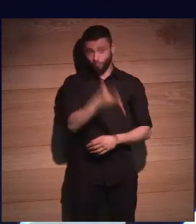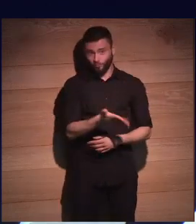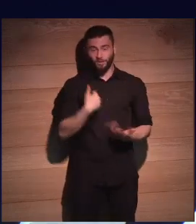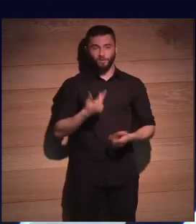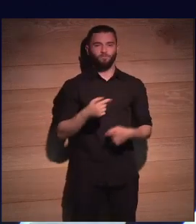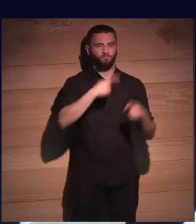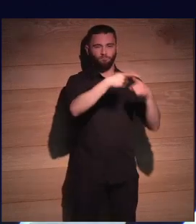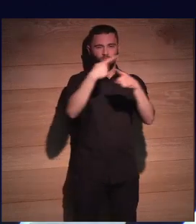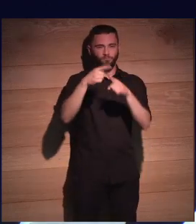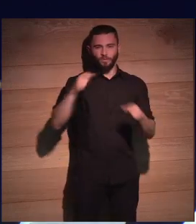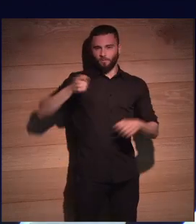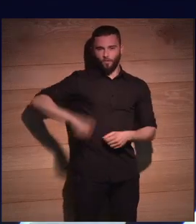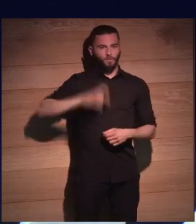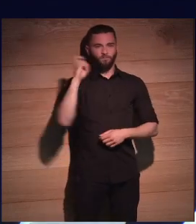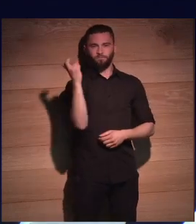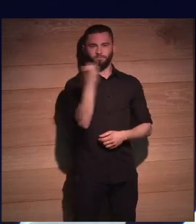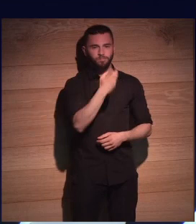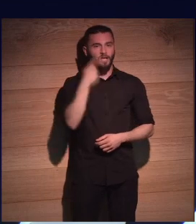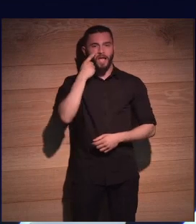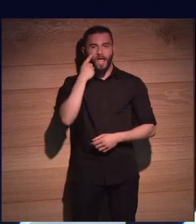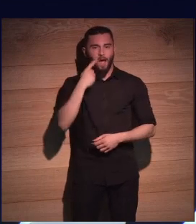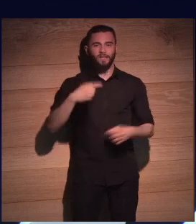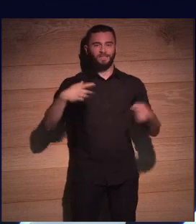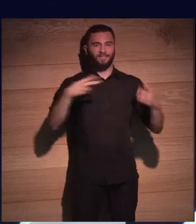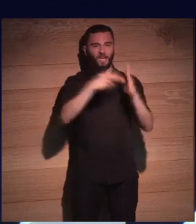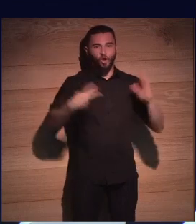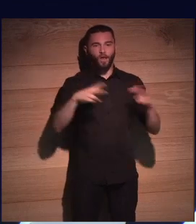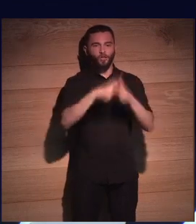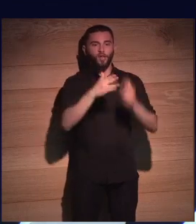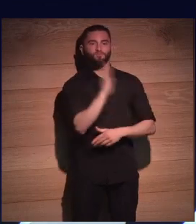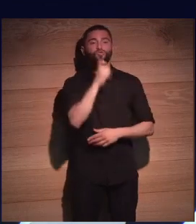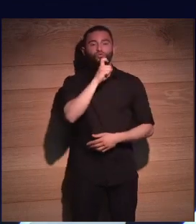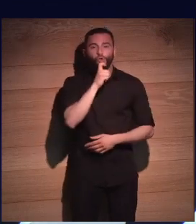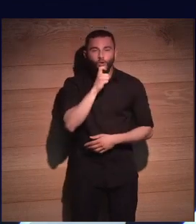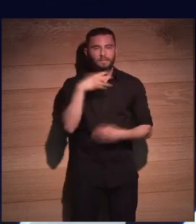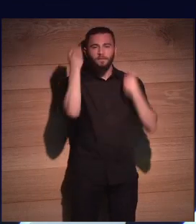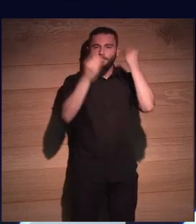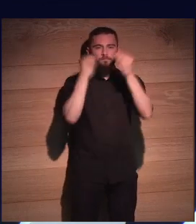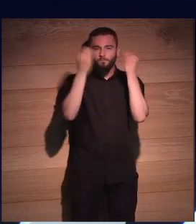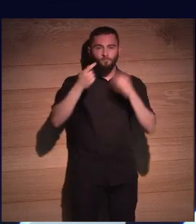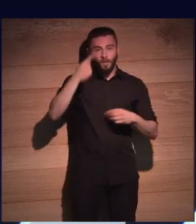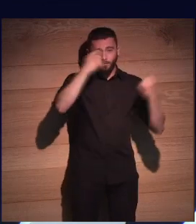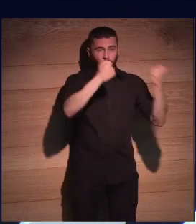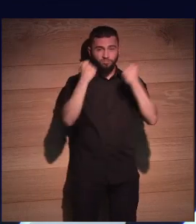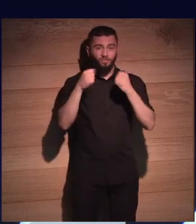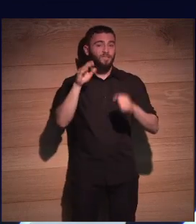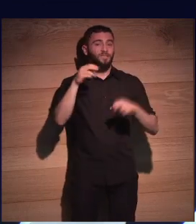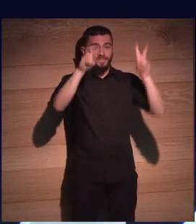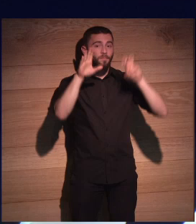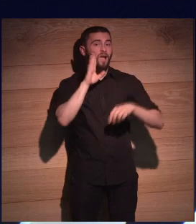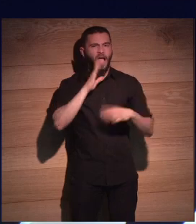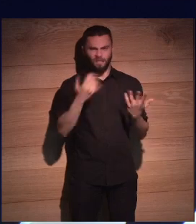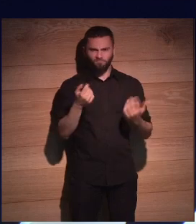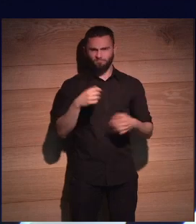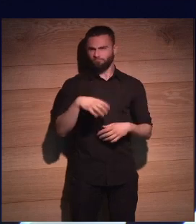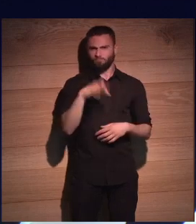diversos a reflexionar sobre el impacto de la tecnología en la sociedad y que esta reflexión no se haga solo entre expertos en este tema, sino que se abra